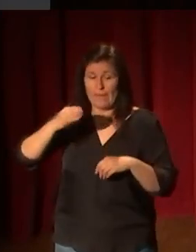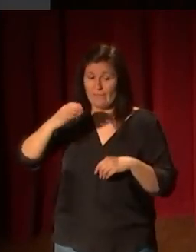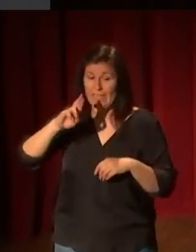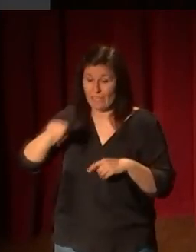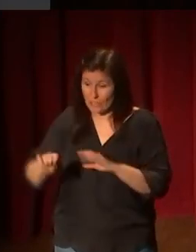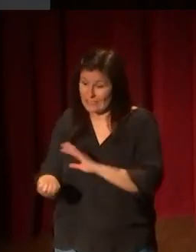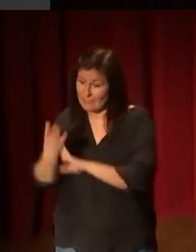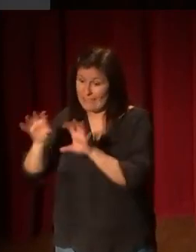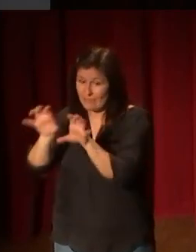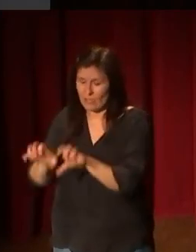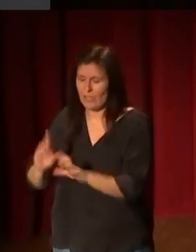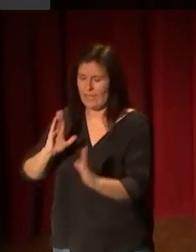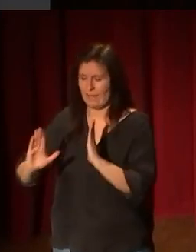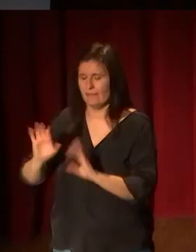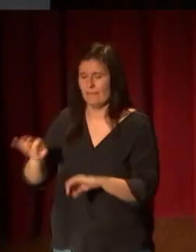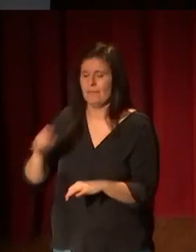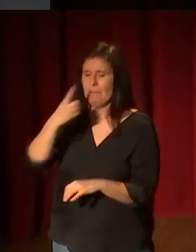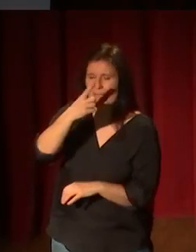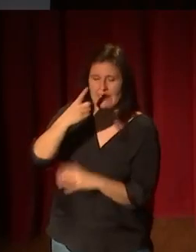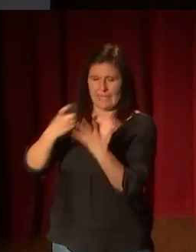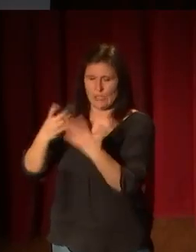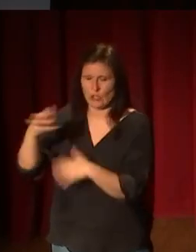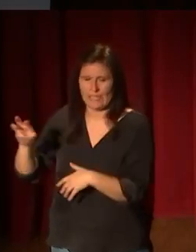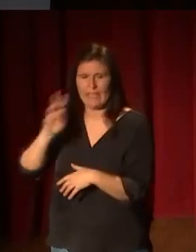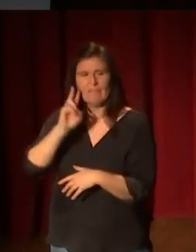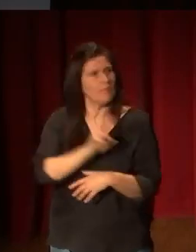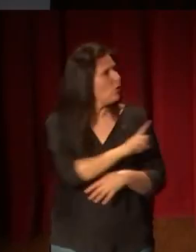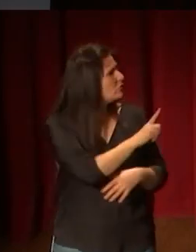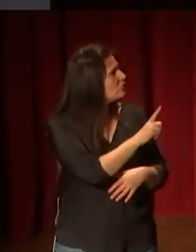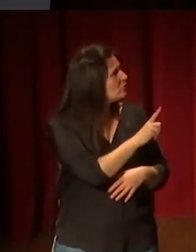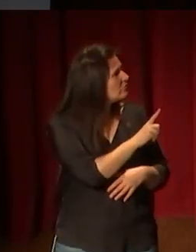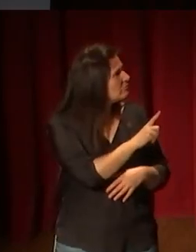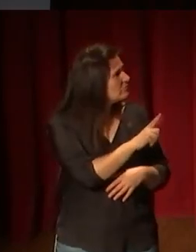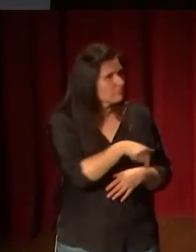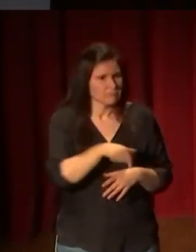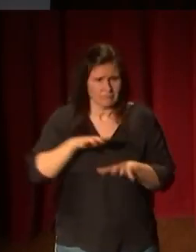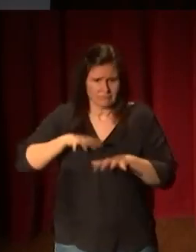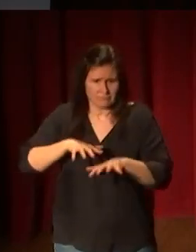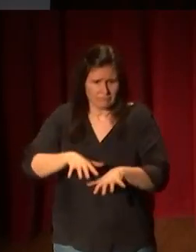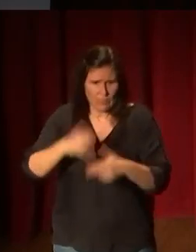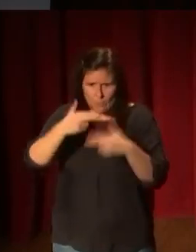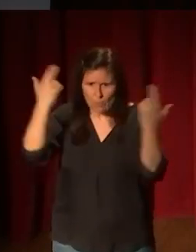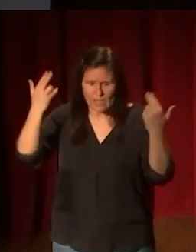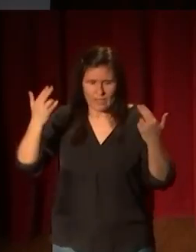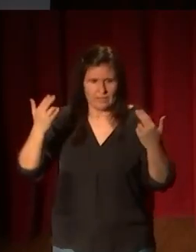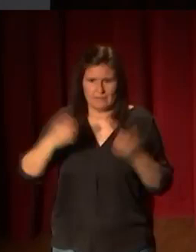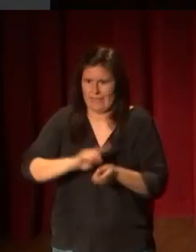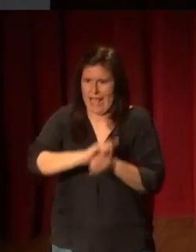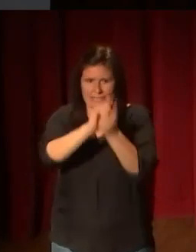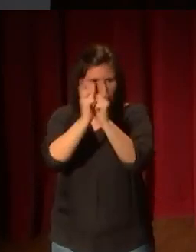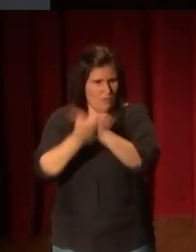inventa el barroco en la década de 1630 vemos estas solemnidades públicas que transformaban totalmente